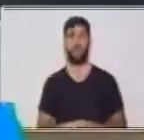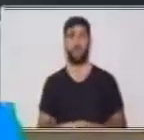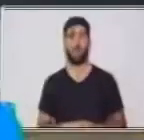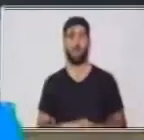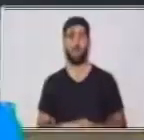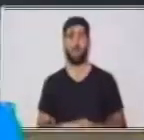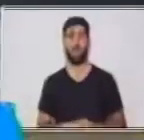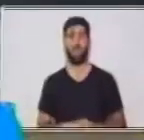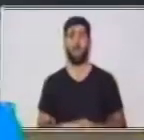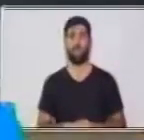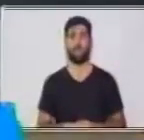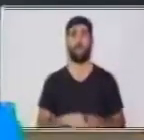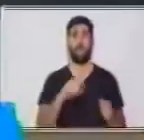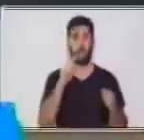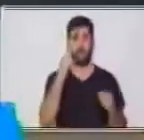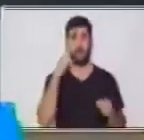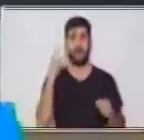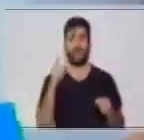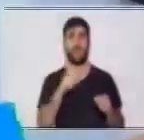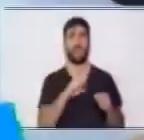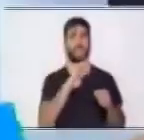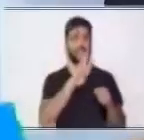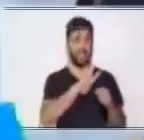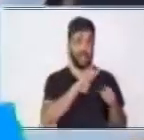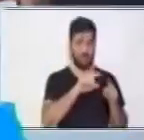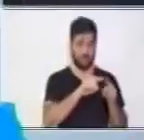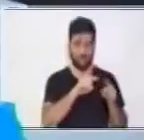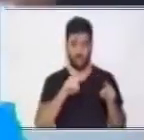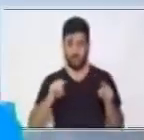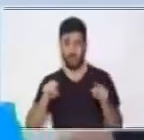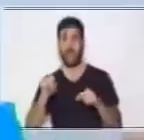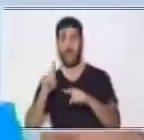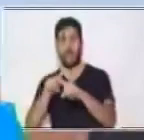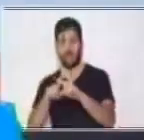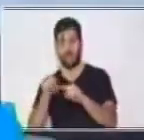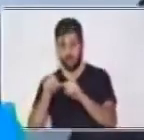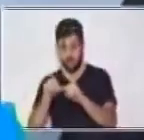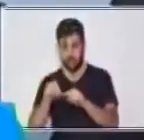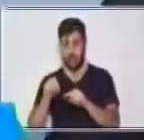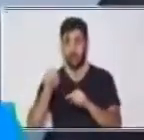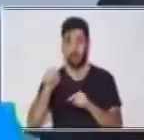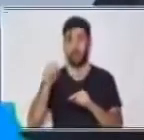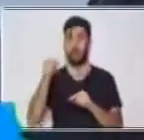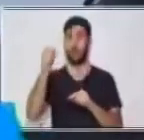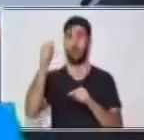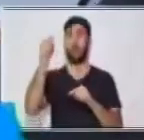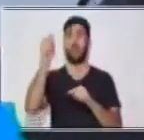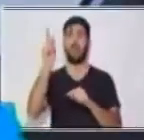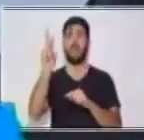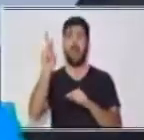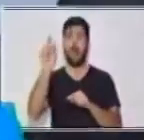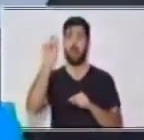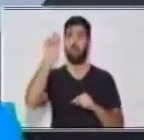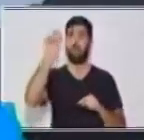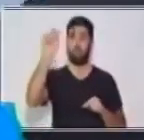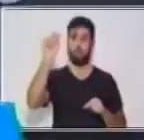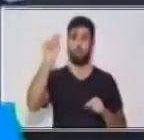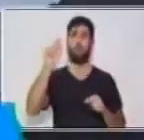0 4 unidades en Y. De esa manera nosotros lo vamos a medir y el punto donde vamos a